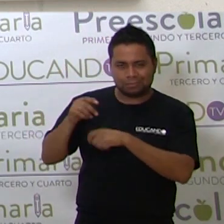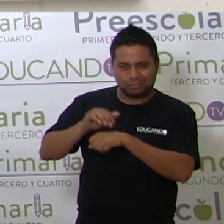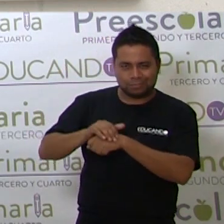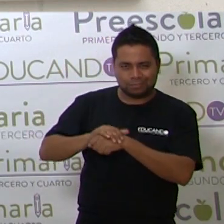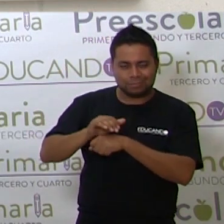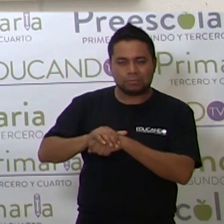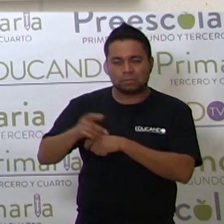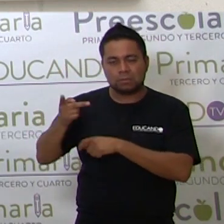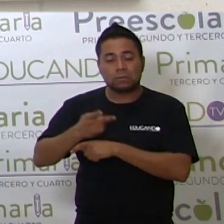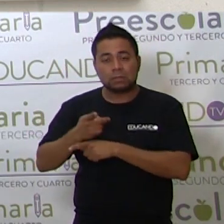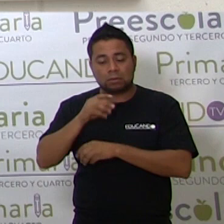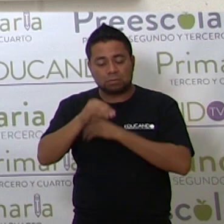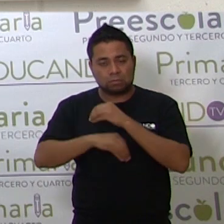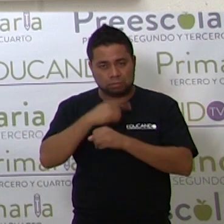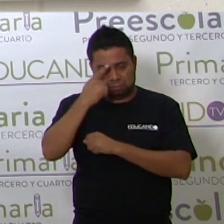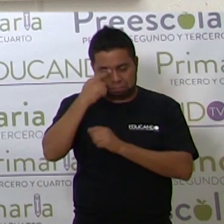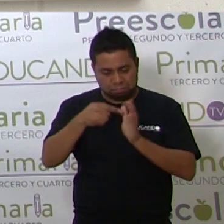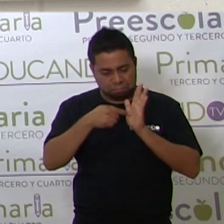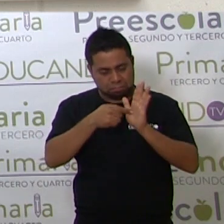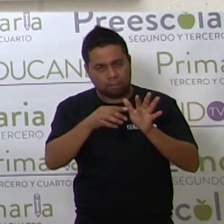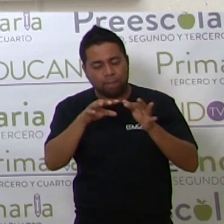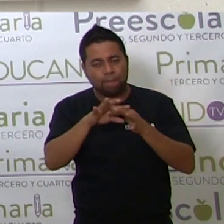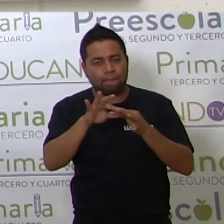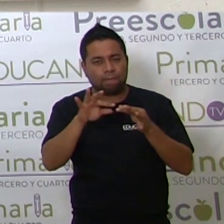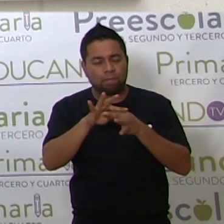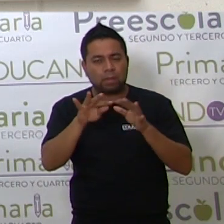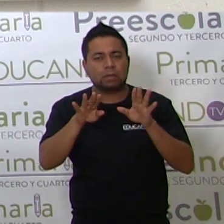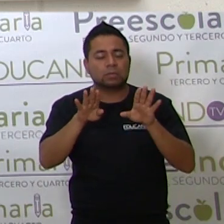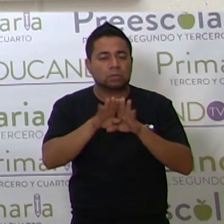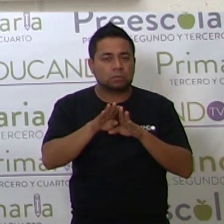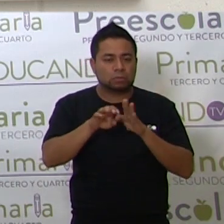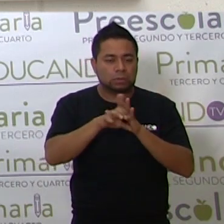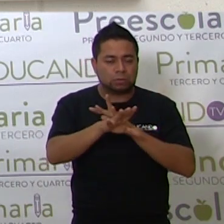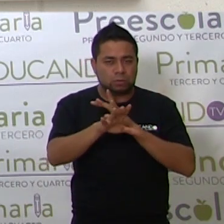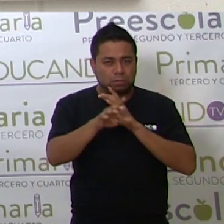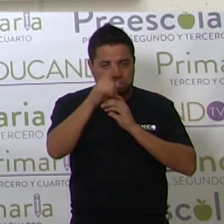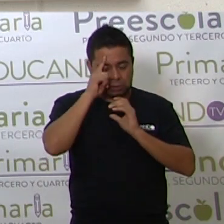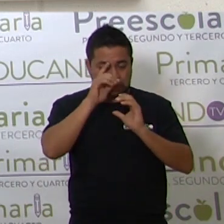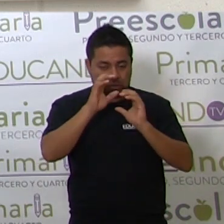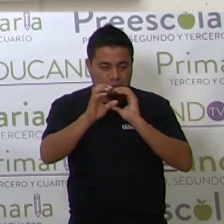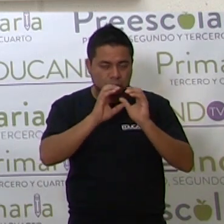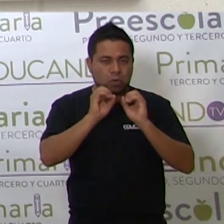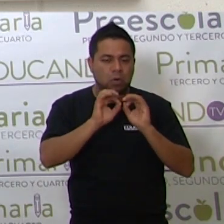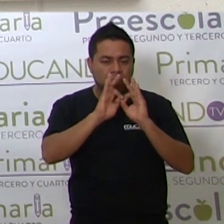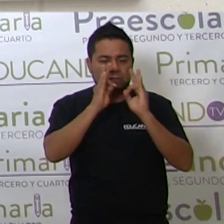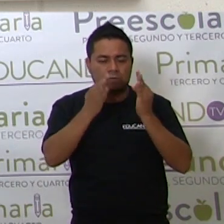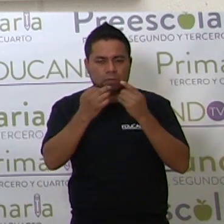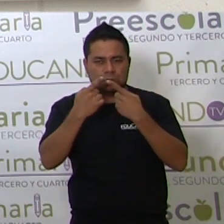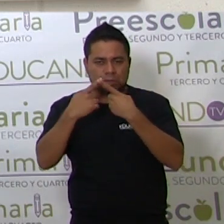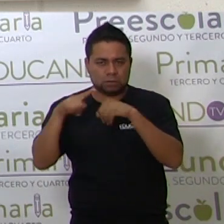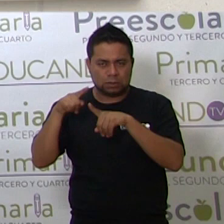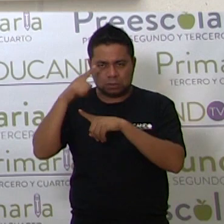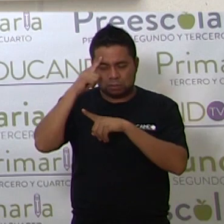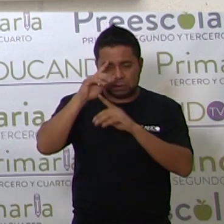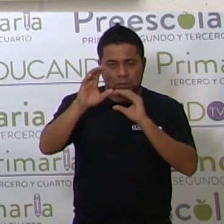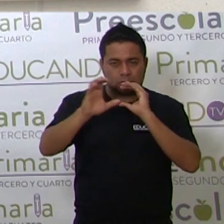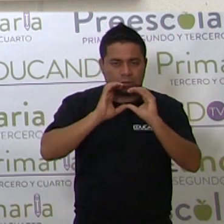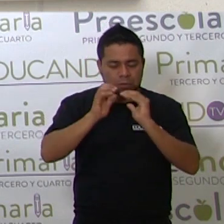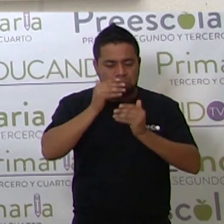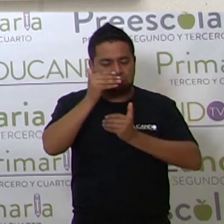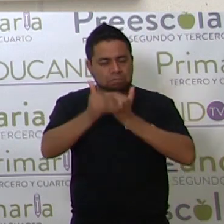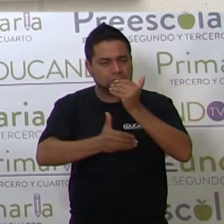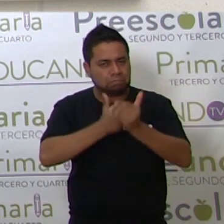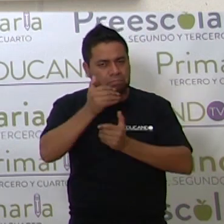así platicarte acerca de cómo la comunicación o los medios de comunicación han ido avanzando